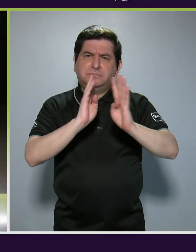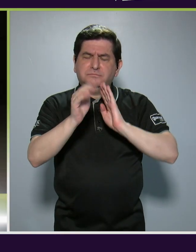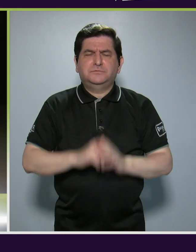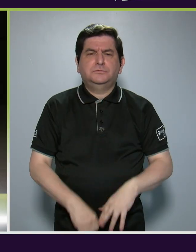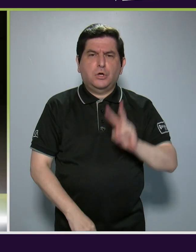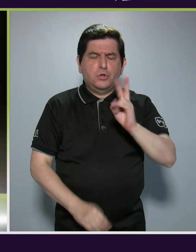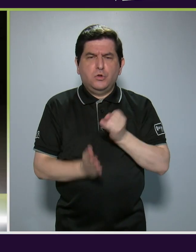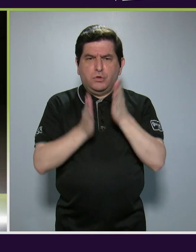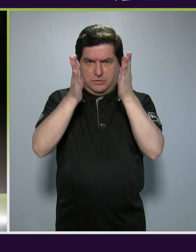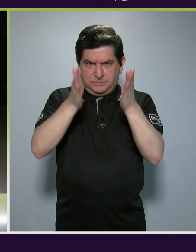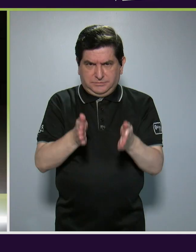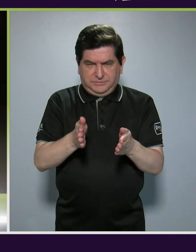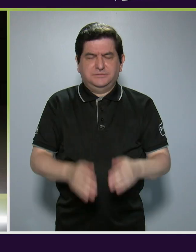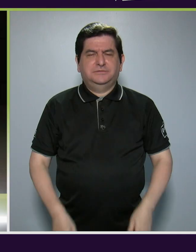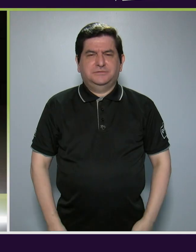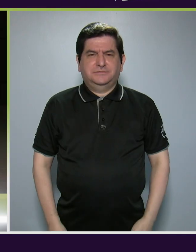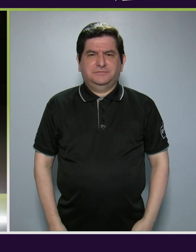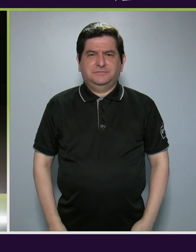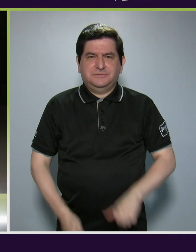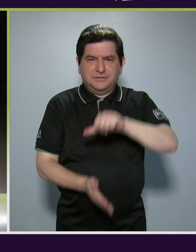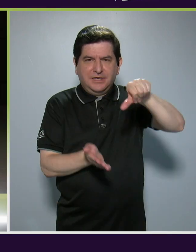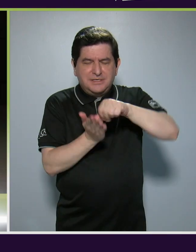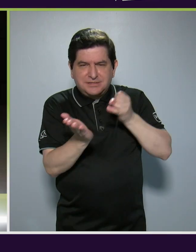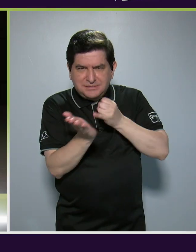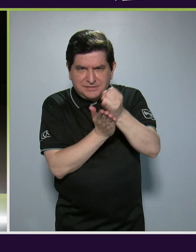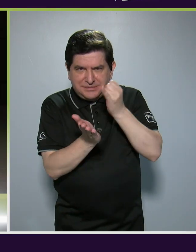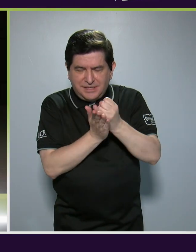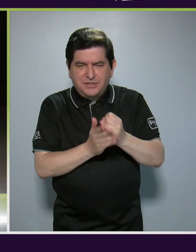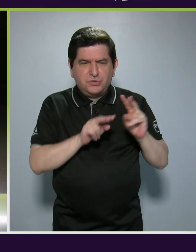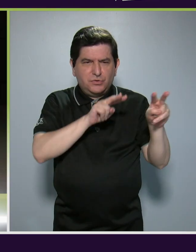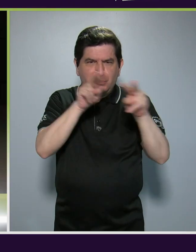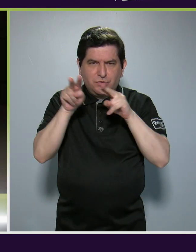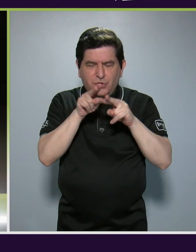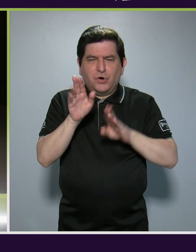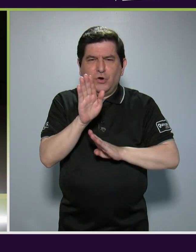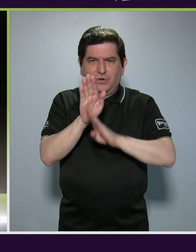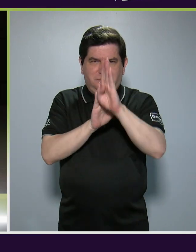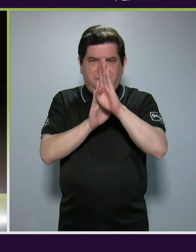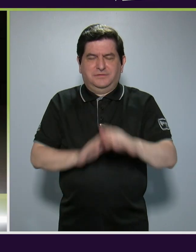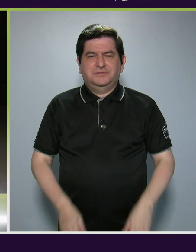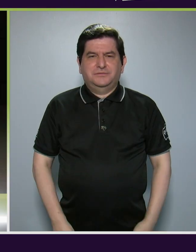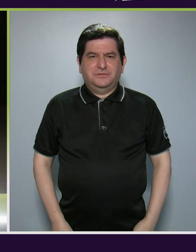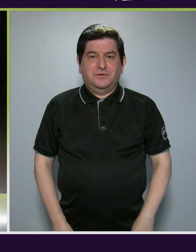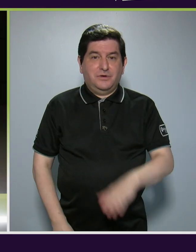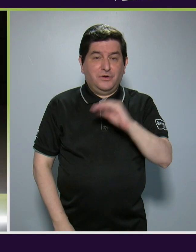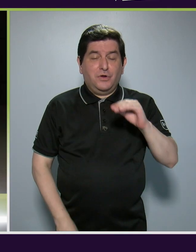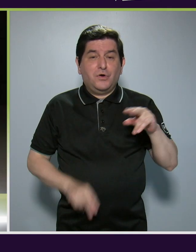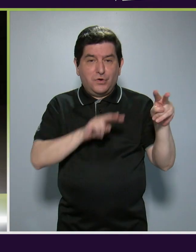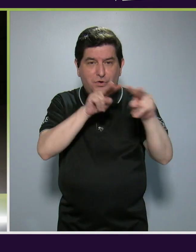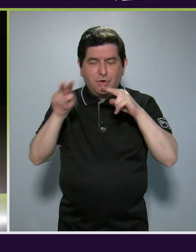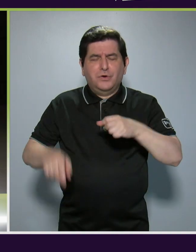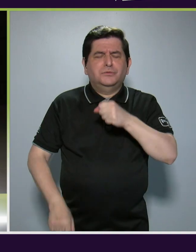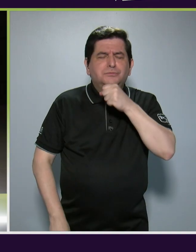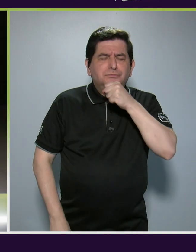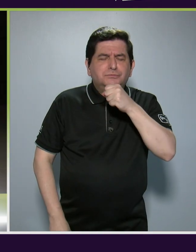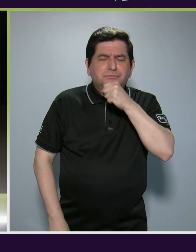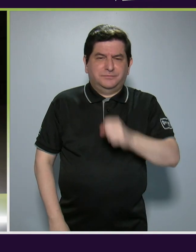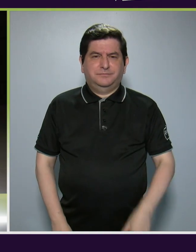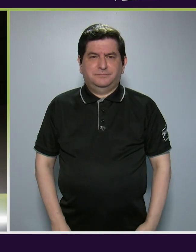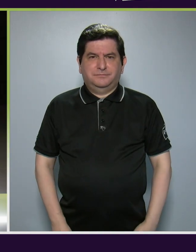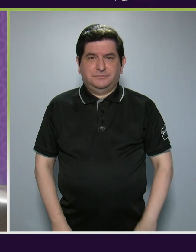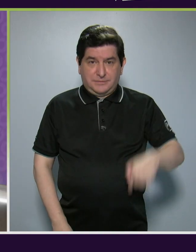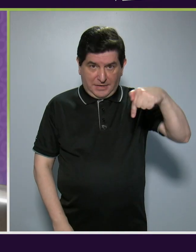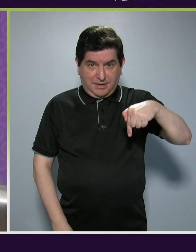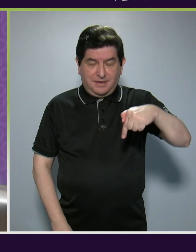2 investigadores del Centro de Investigación Observatorio del Desarrollo y a su vez del Observatorio del Envejecimiento, que pertenece a